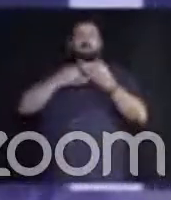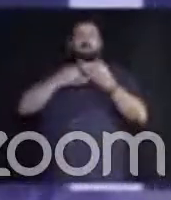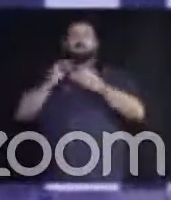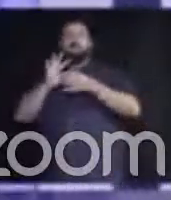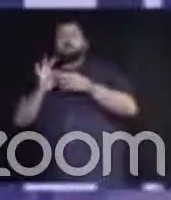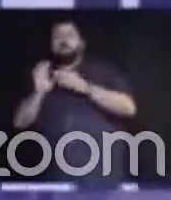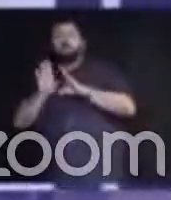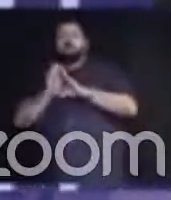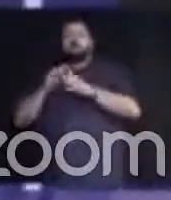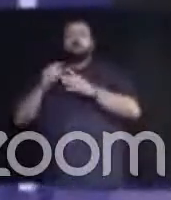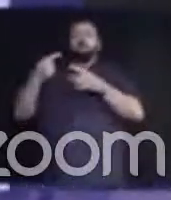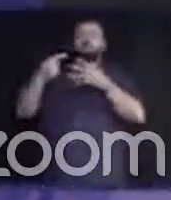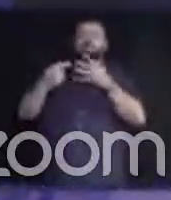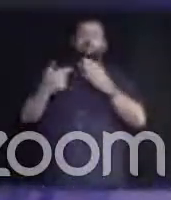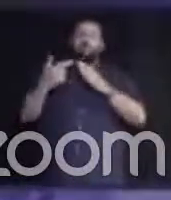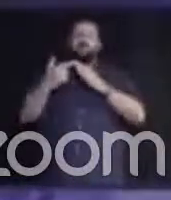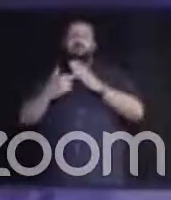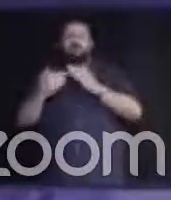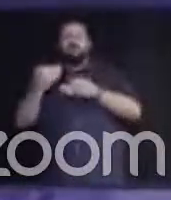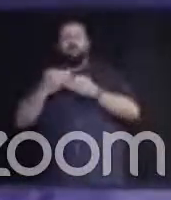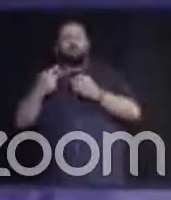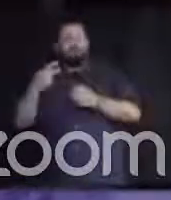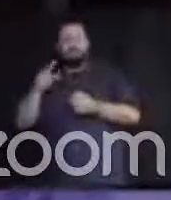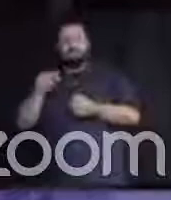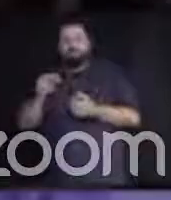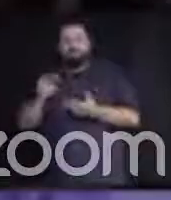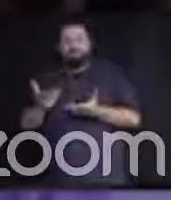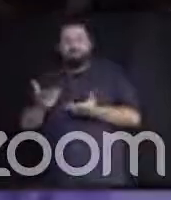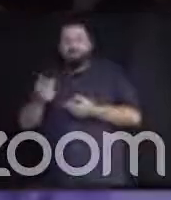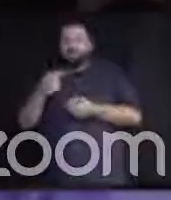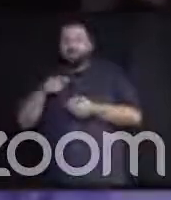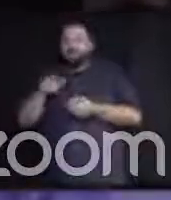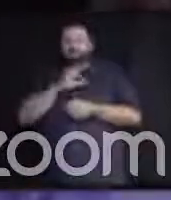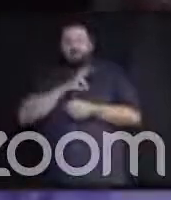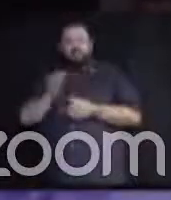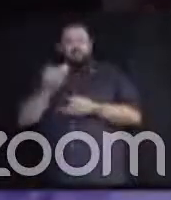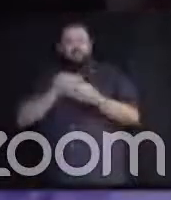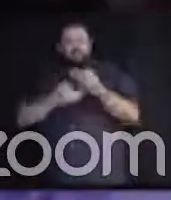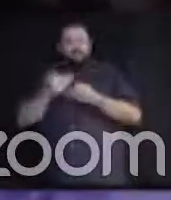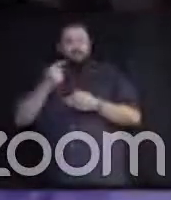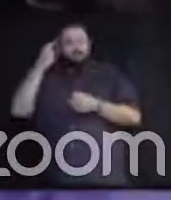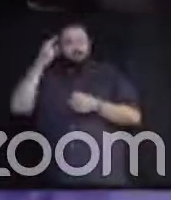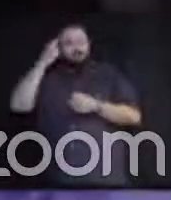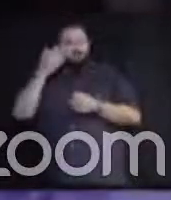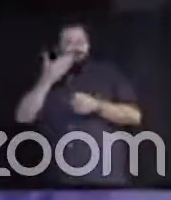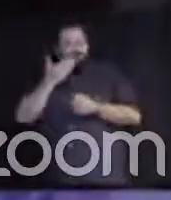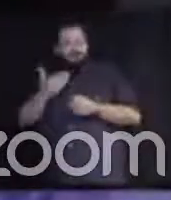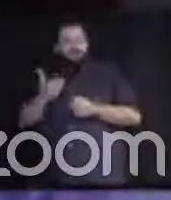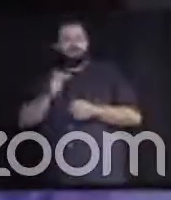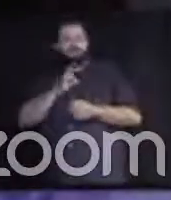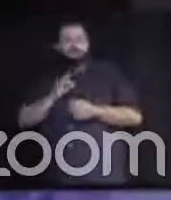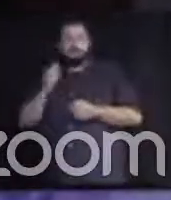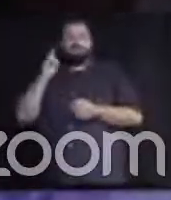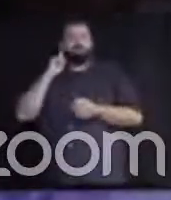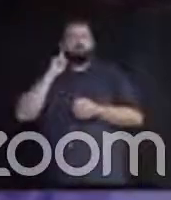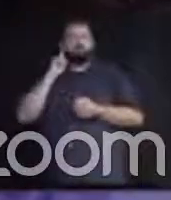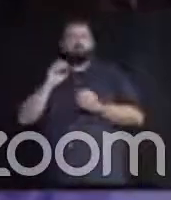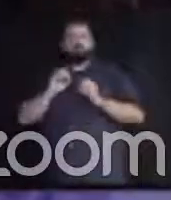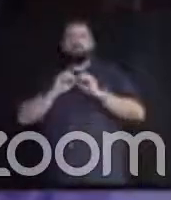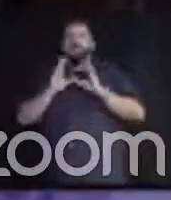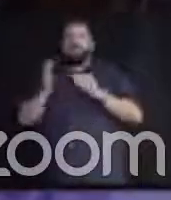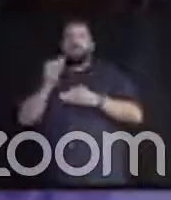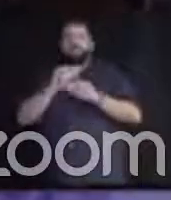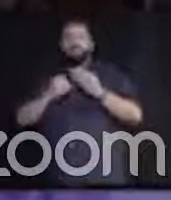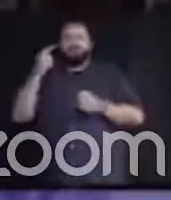y precisiones. Y acuérdense de algo: análisis crea parálisis. Las cosas hay que escucharlas con la cabeza y con